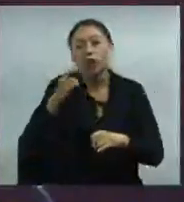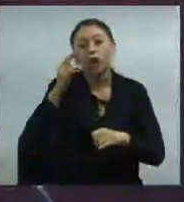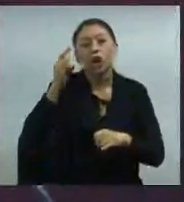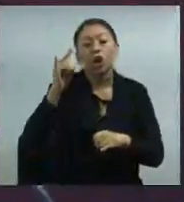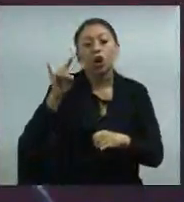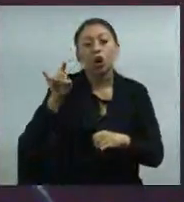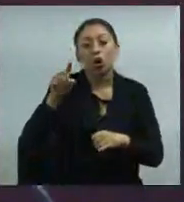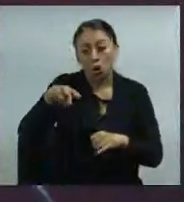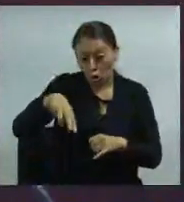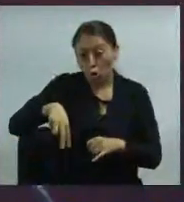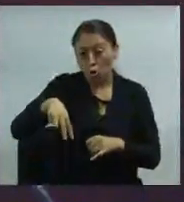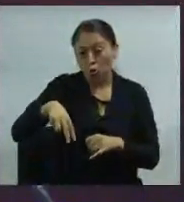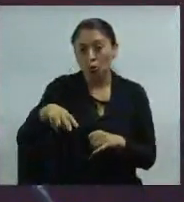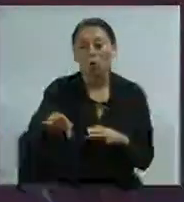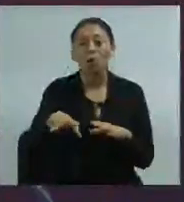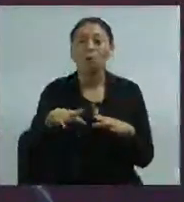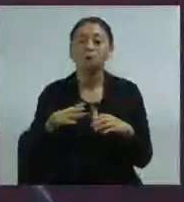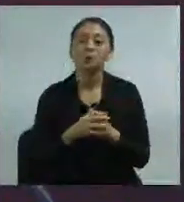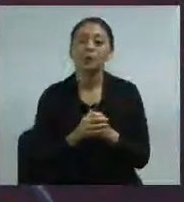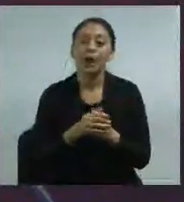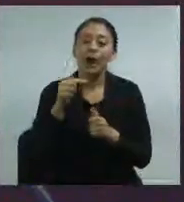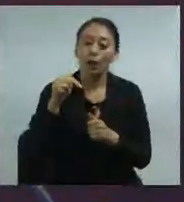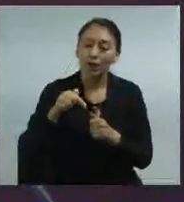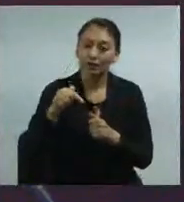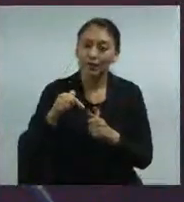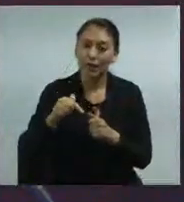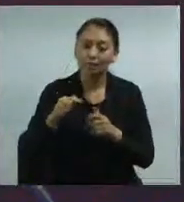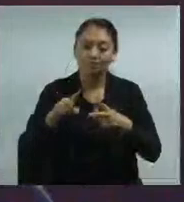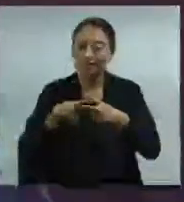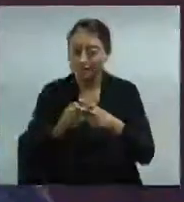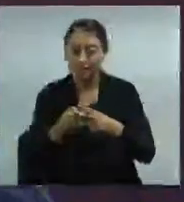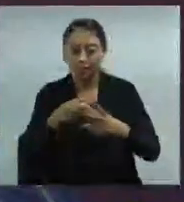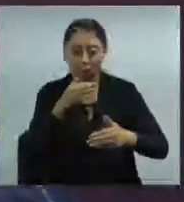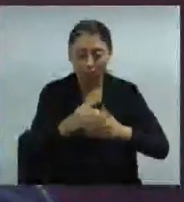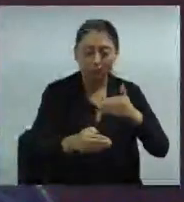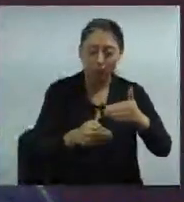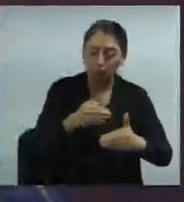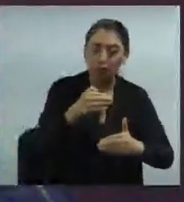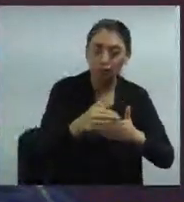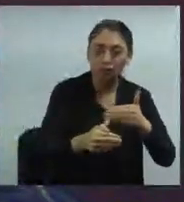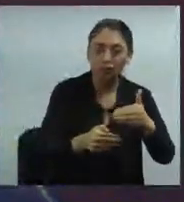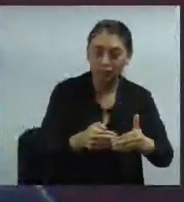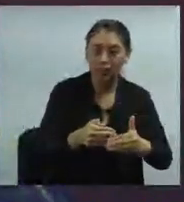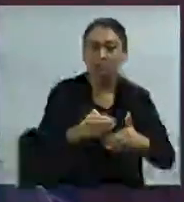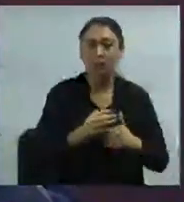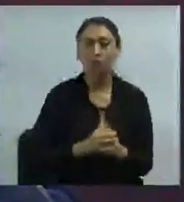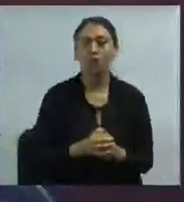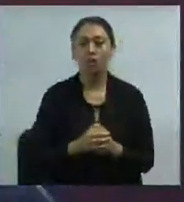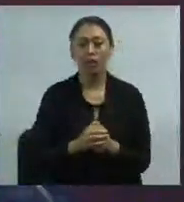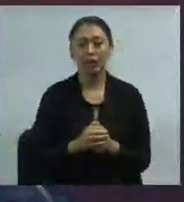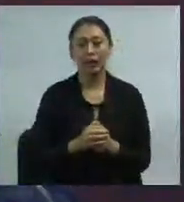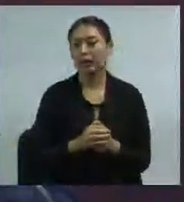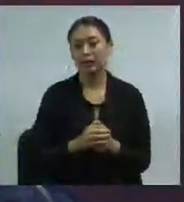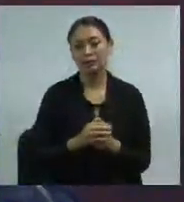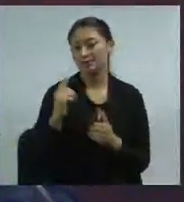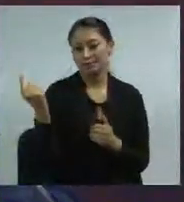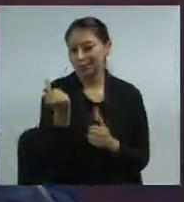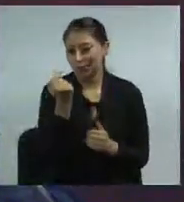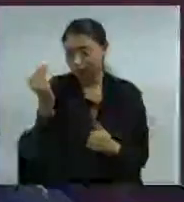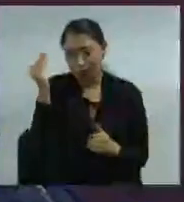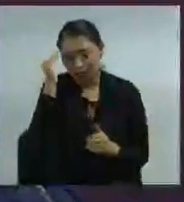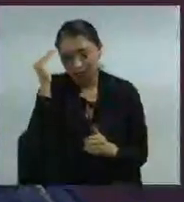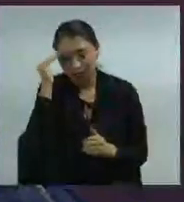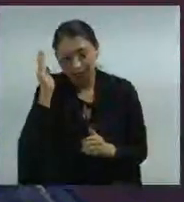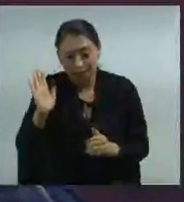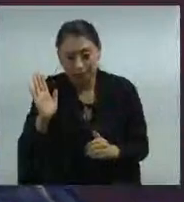caso, estamos a las puertas de un proceso que a todas luces, y está claro para todos los que estamos aquí,